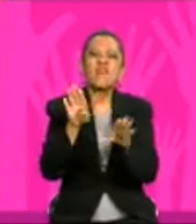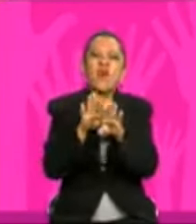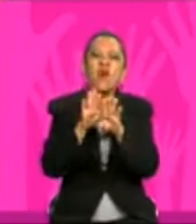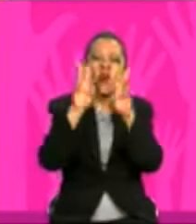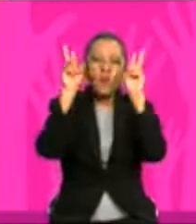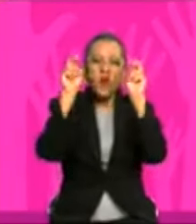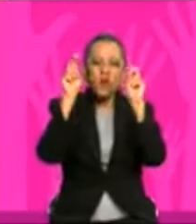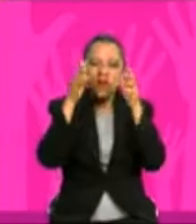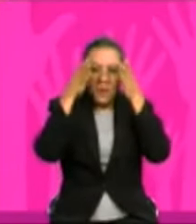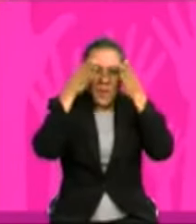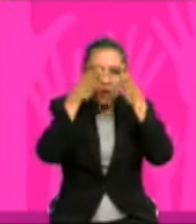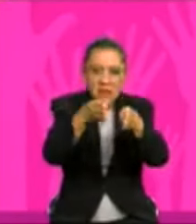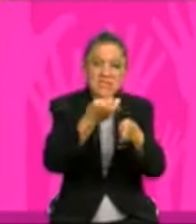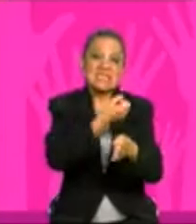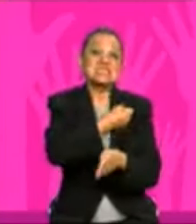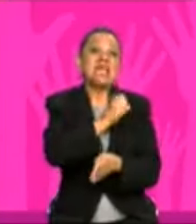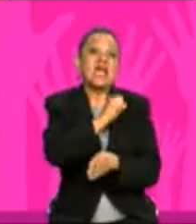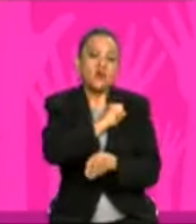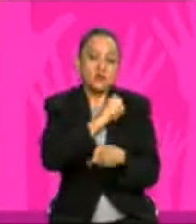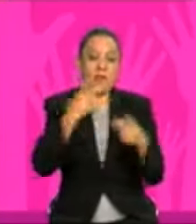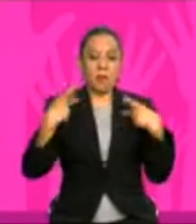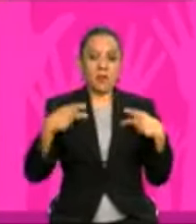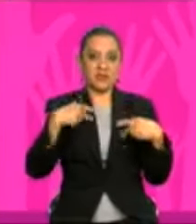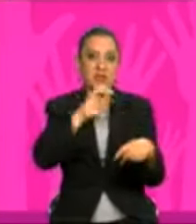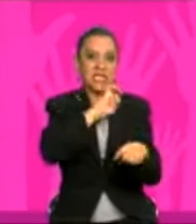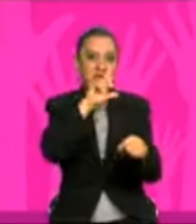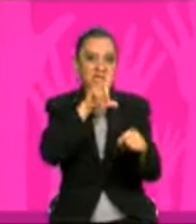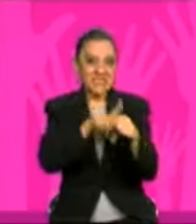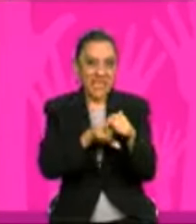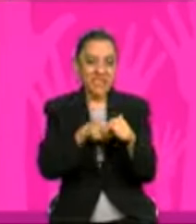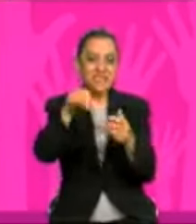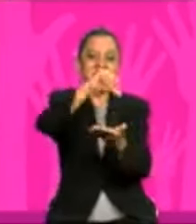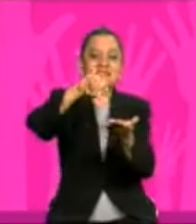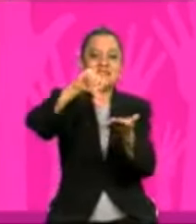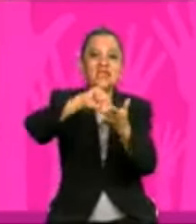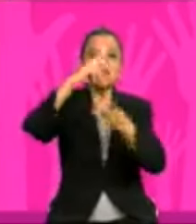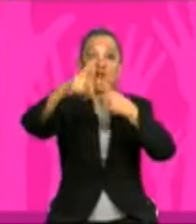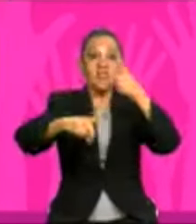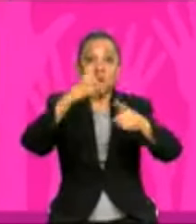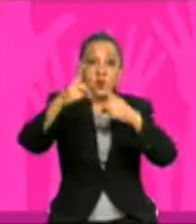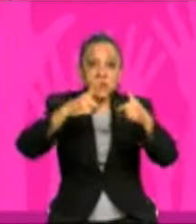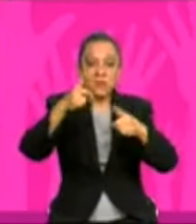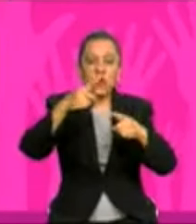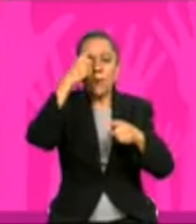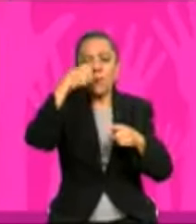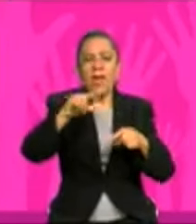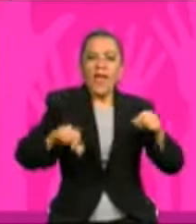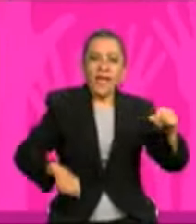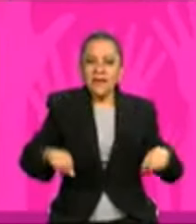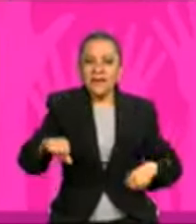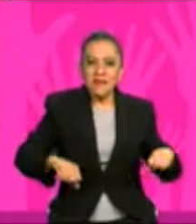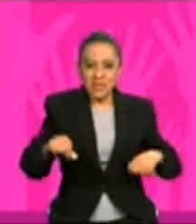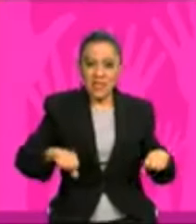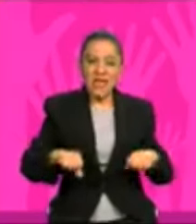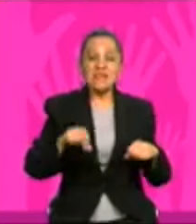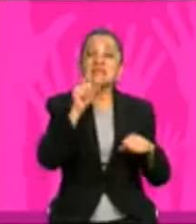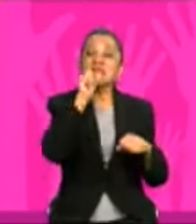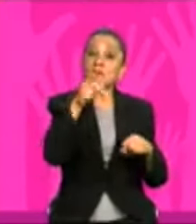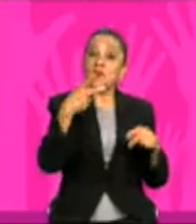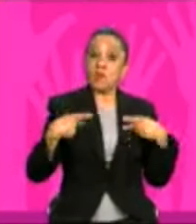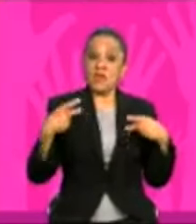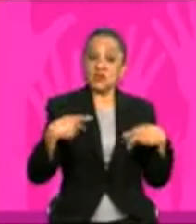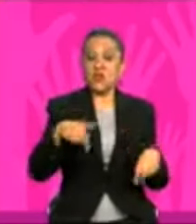personal especializado en centros deportivos y con activación para que las personas con enfermedades crónicas